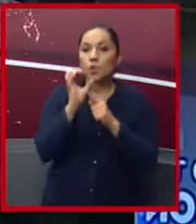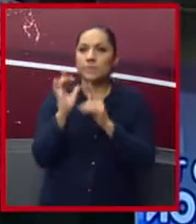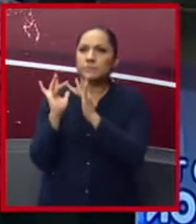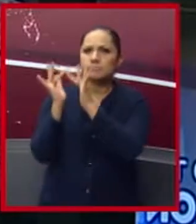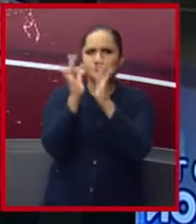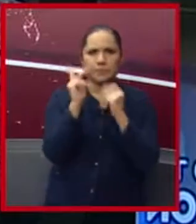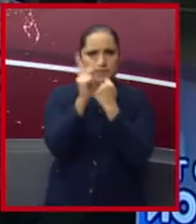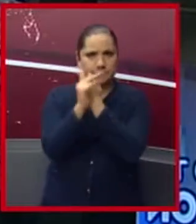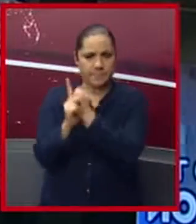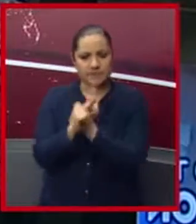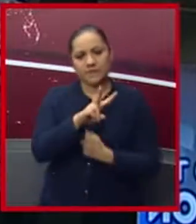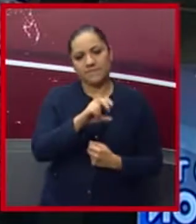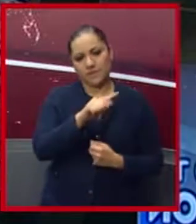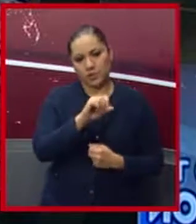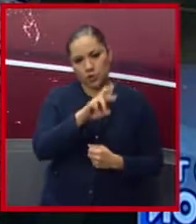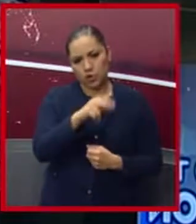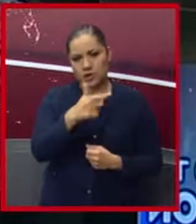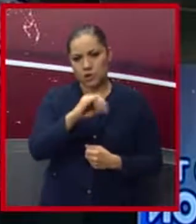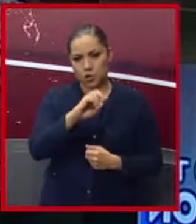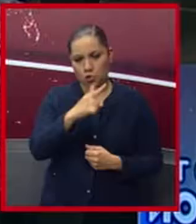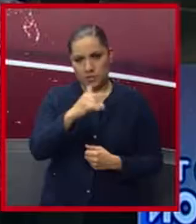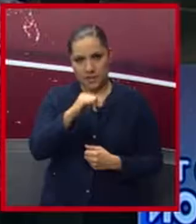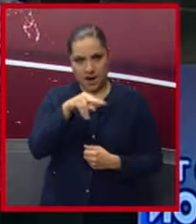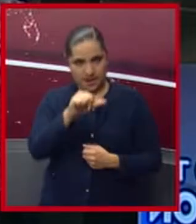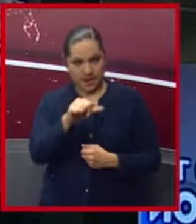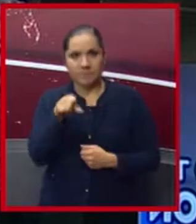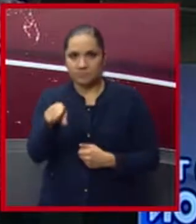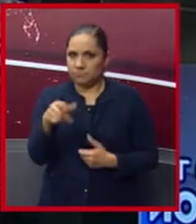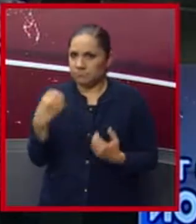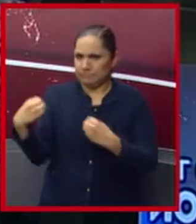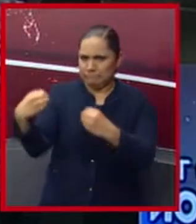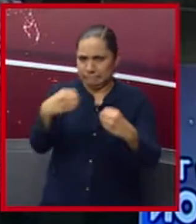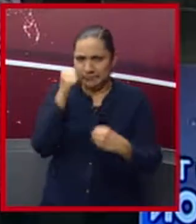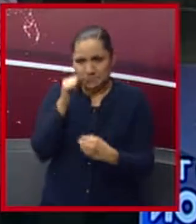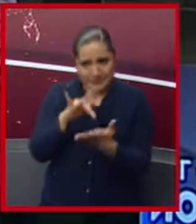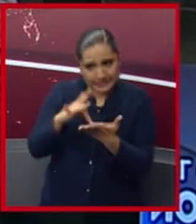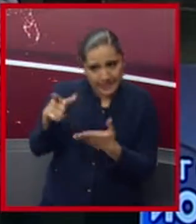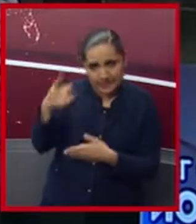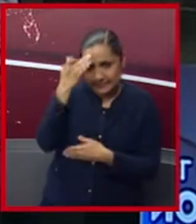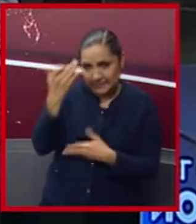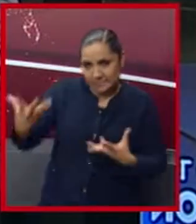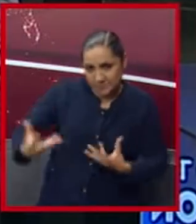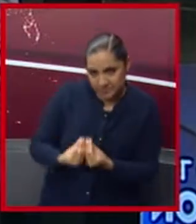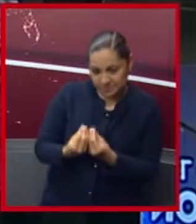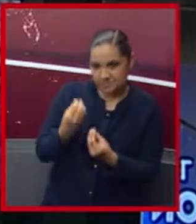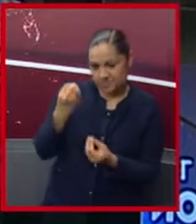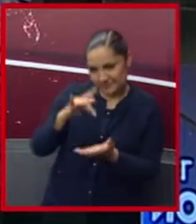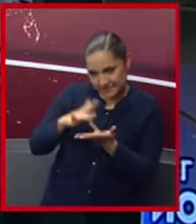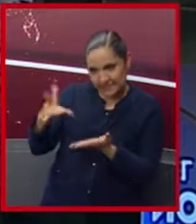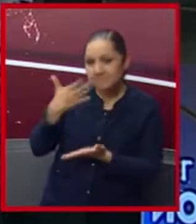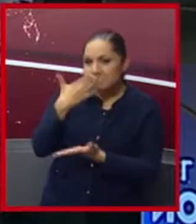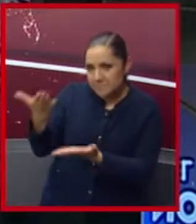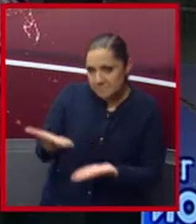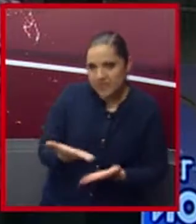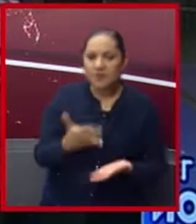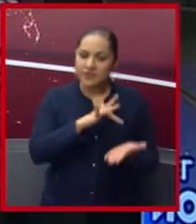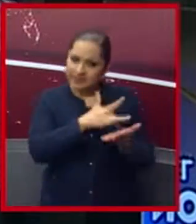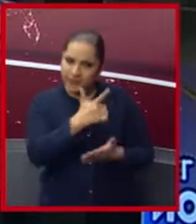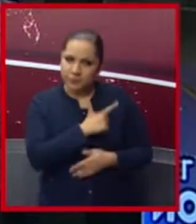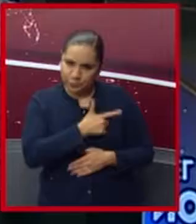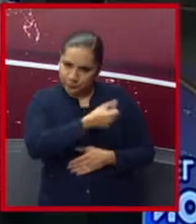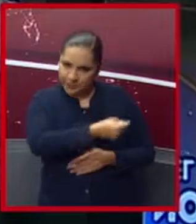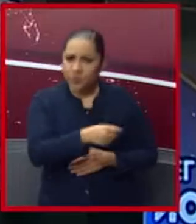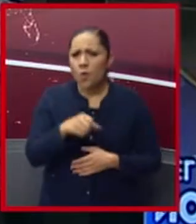Exteriores, Víctor Yorgana, a quien le agradecemos como siempre que nos dé unos minutos en su apretada agenda. Muchas gracias, diputado, bienvenido nuevamente. ¿Cómo estás? Qué gusto saludarte. Pues hoy